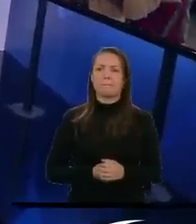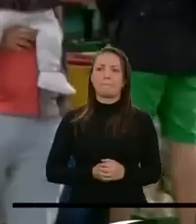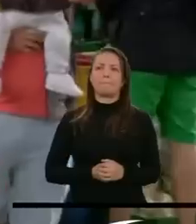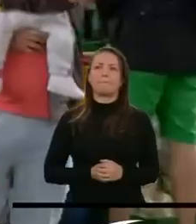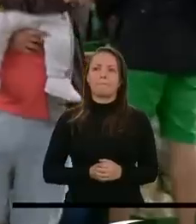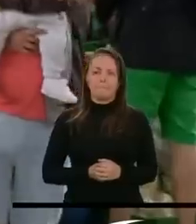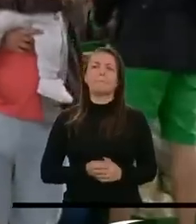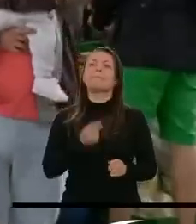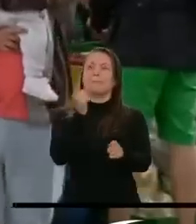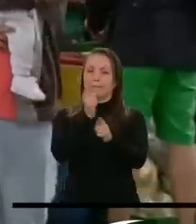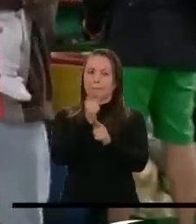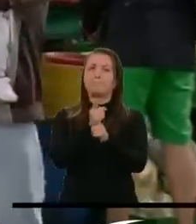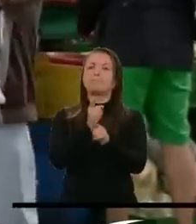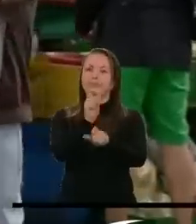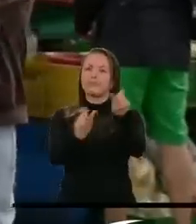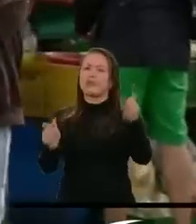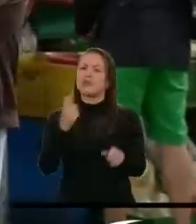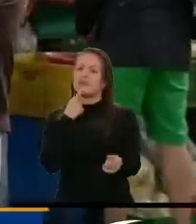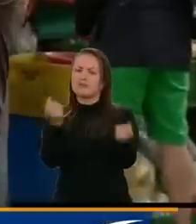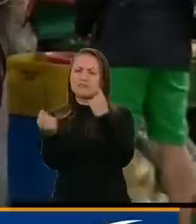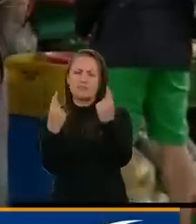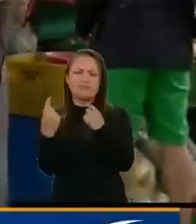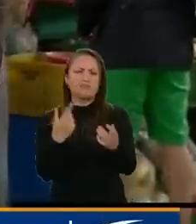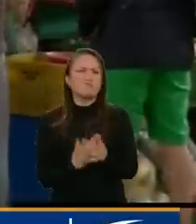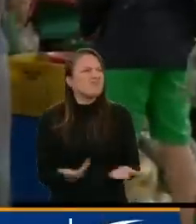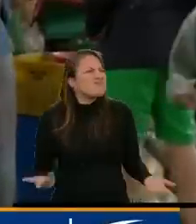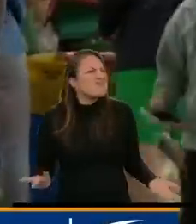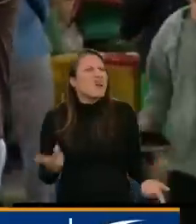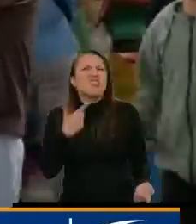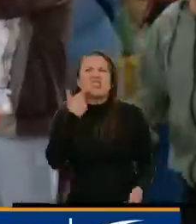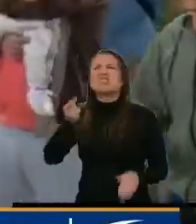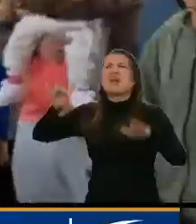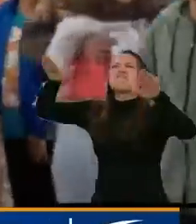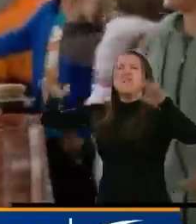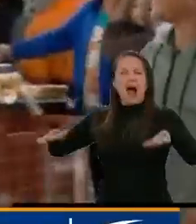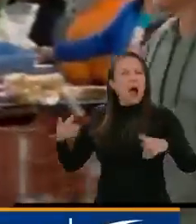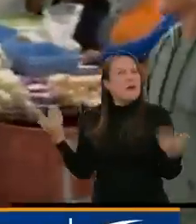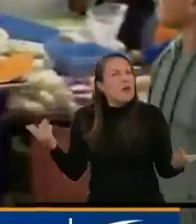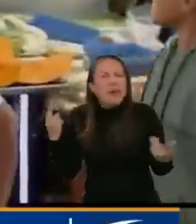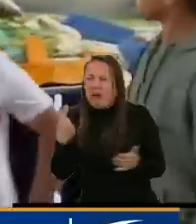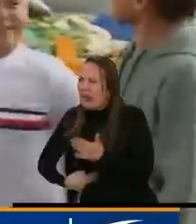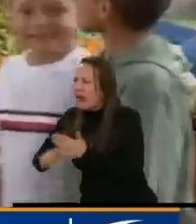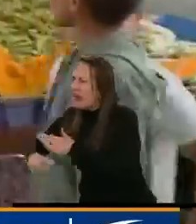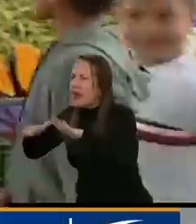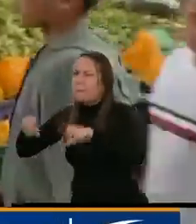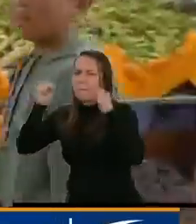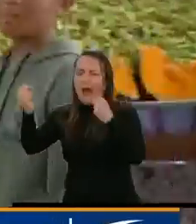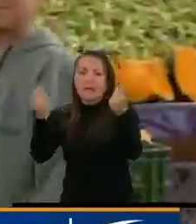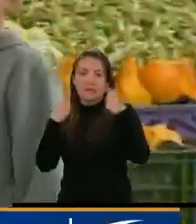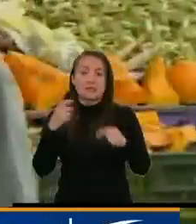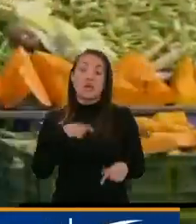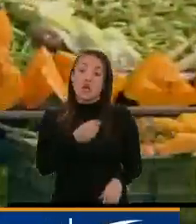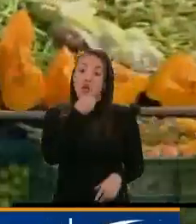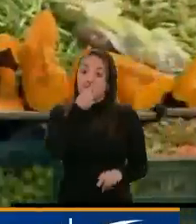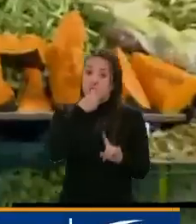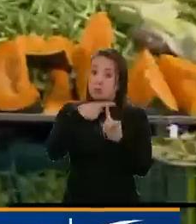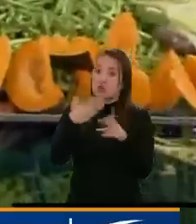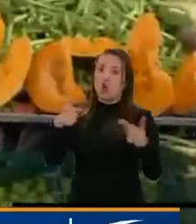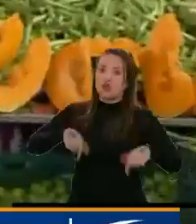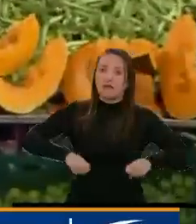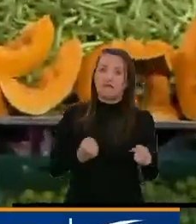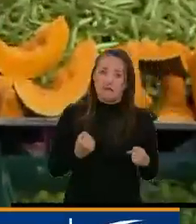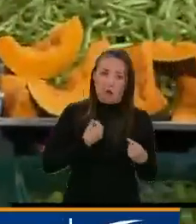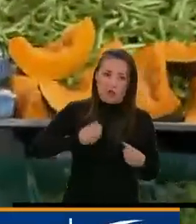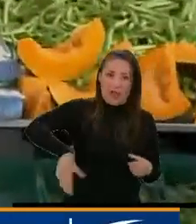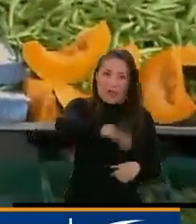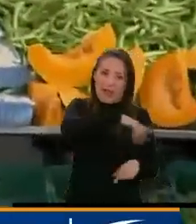Eso mismo, la gente nos pregunta, pero entonces, ¿qué ha bajado? Es lo que más nos dicen. Y buenas noticias para las personas que están en Bogotá. Uno